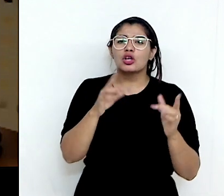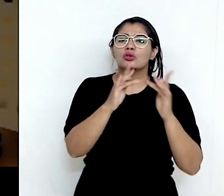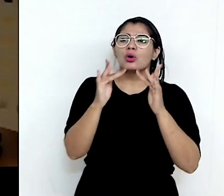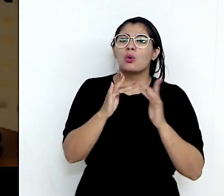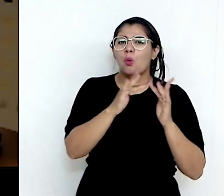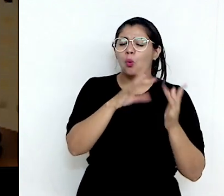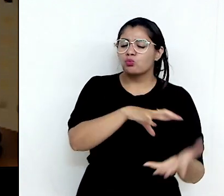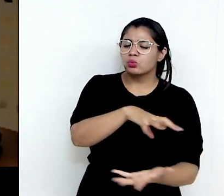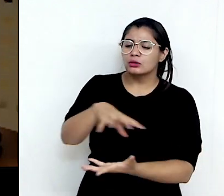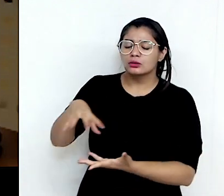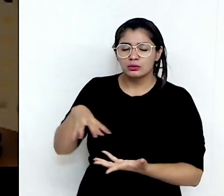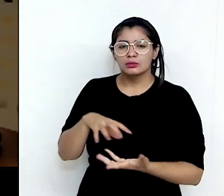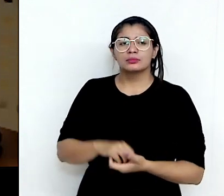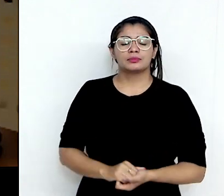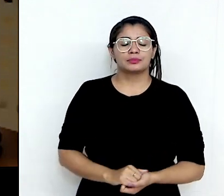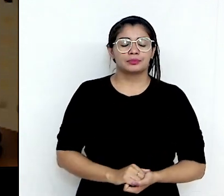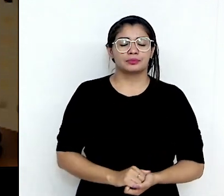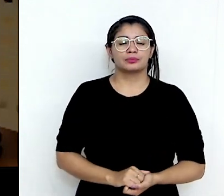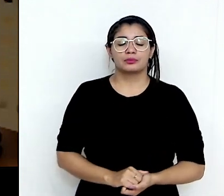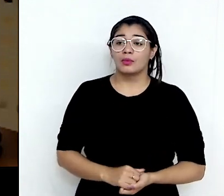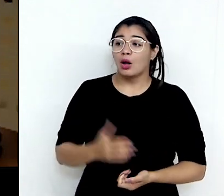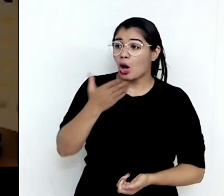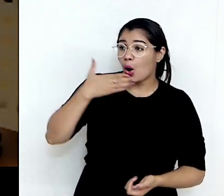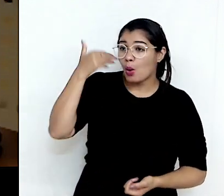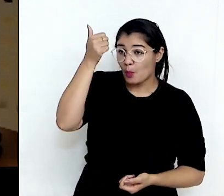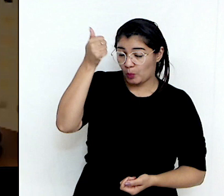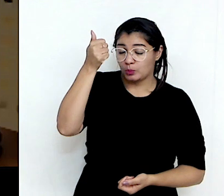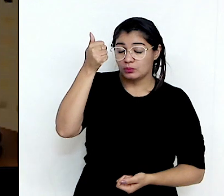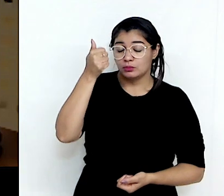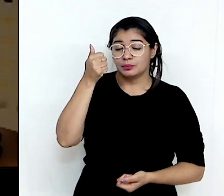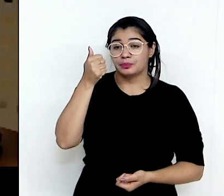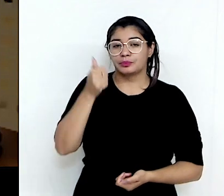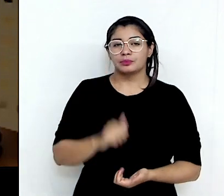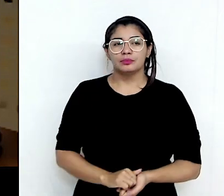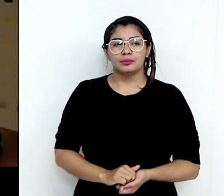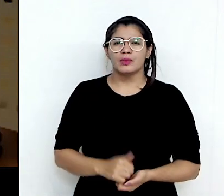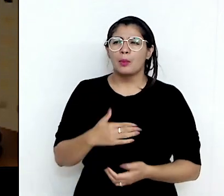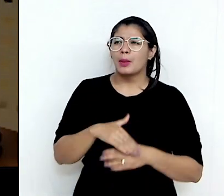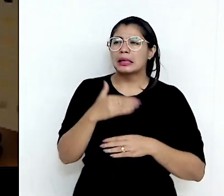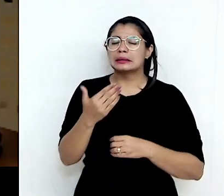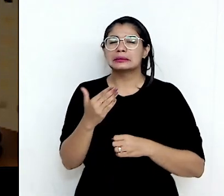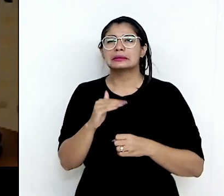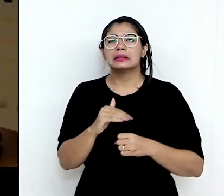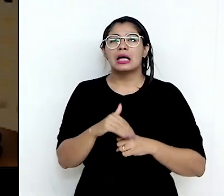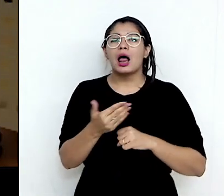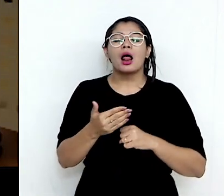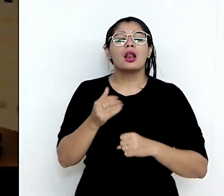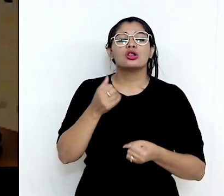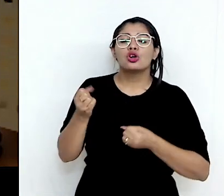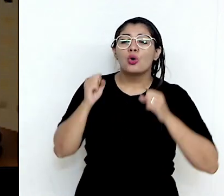para toda la región. Este acceso mejorado, más el despliegue de las redes 5G y el emergente sistema de